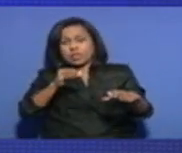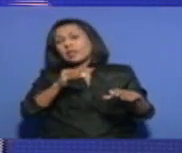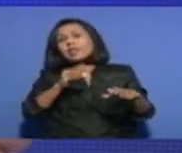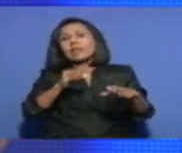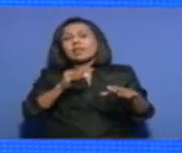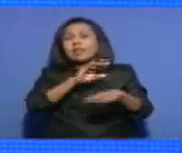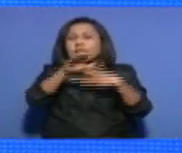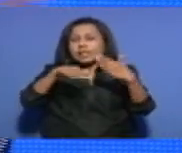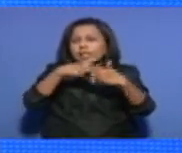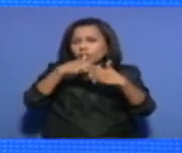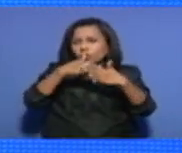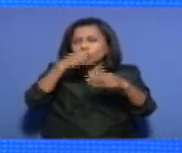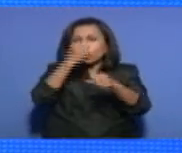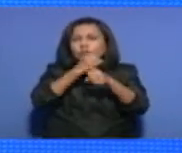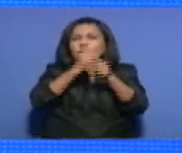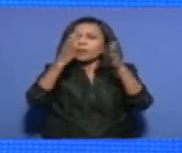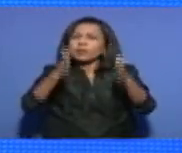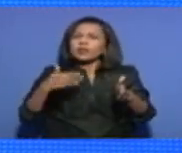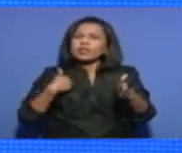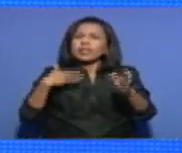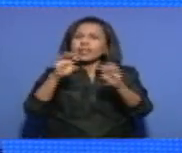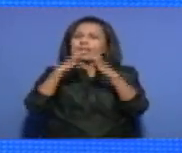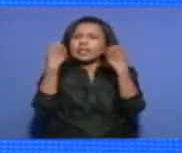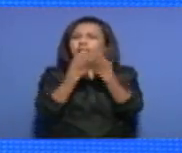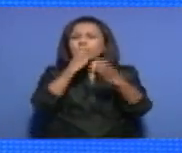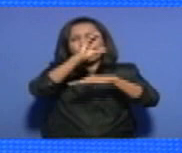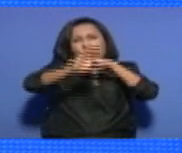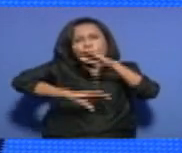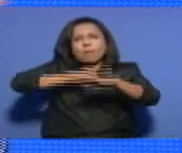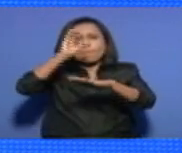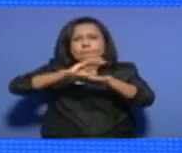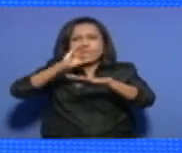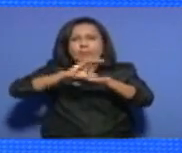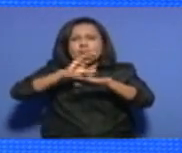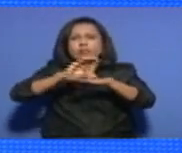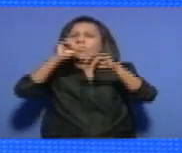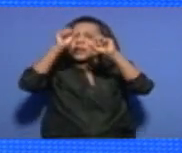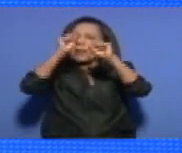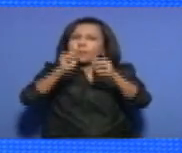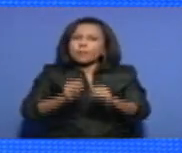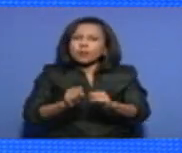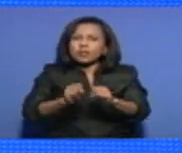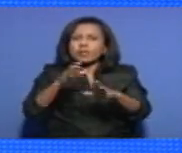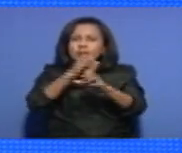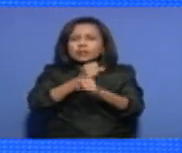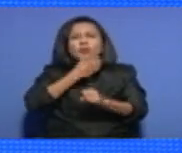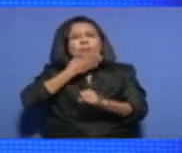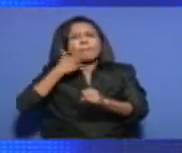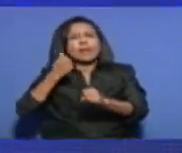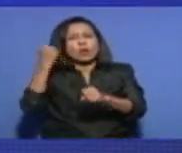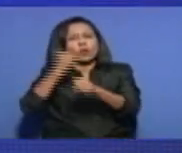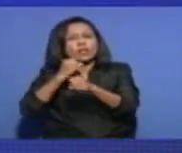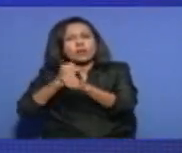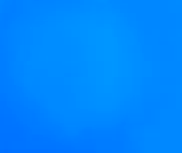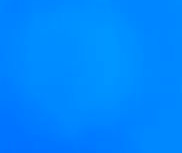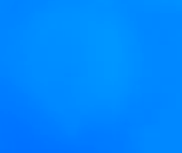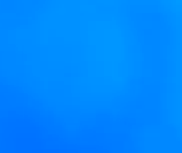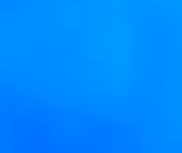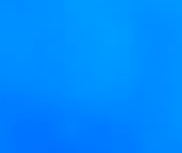dotado de las herramientas que requiere, de las condiciones laborales requeridas para poder hacer un mejor trabajo en lo que es la recolección de